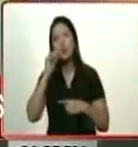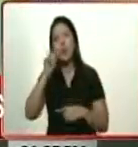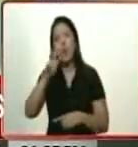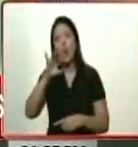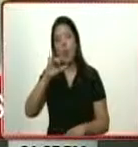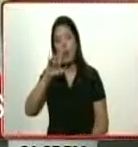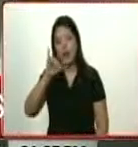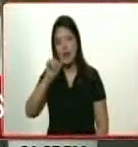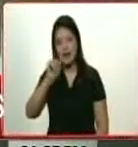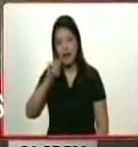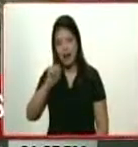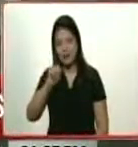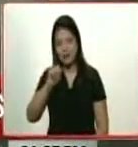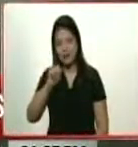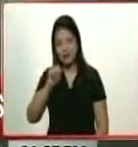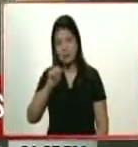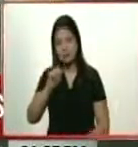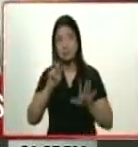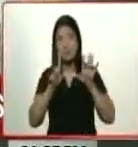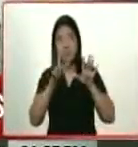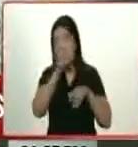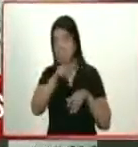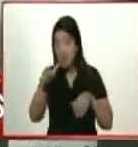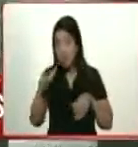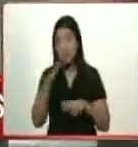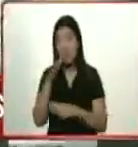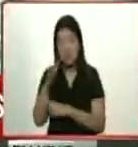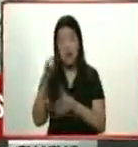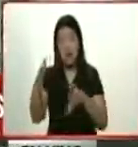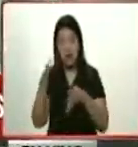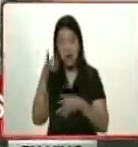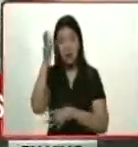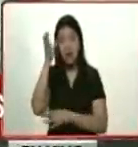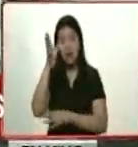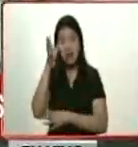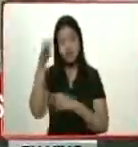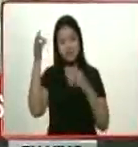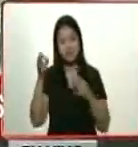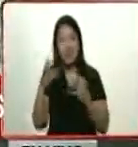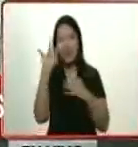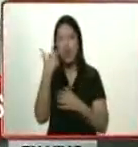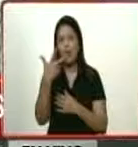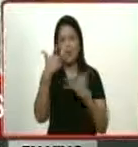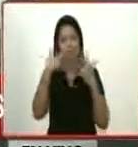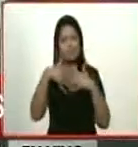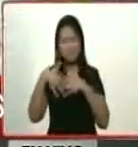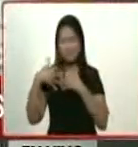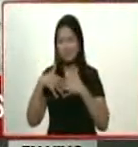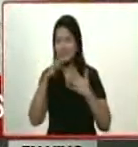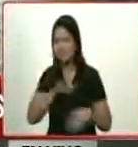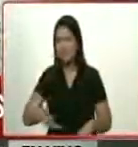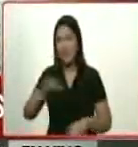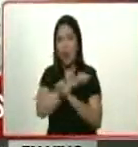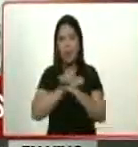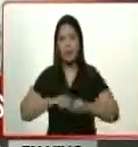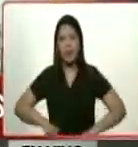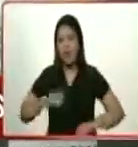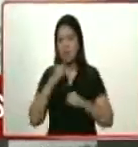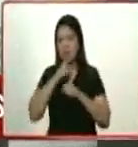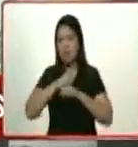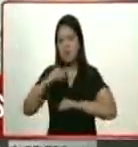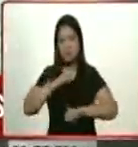Mariana Lerín es una, Luis Soteldo es el otro, Francisco Torrealba es el otro, Rafael Calle es el otro, Carolina Vega